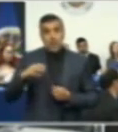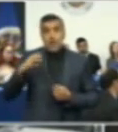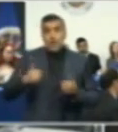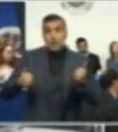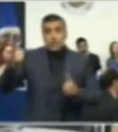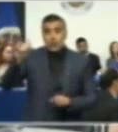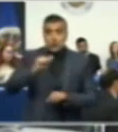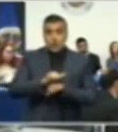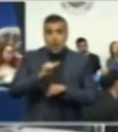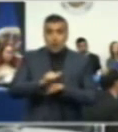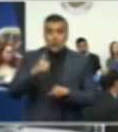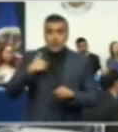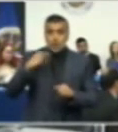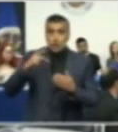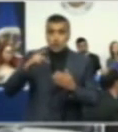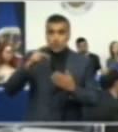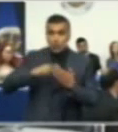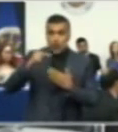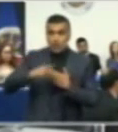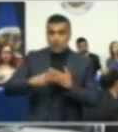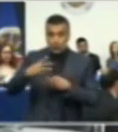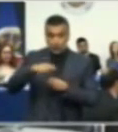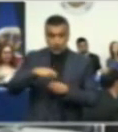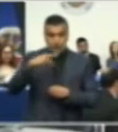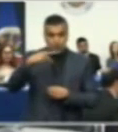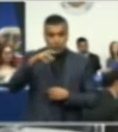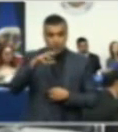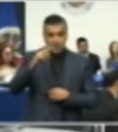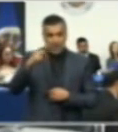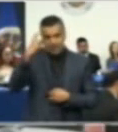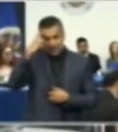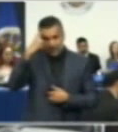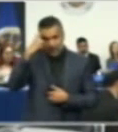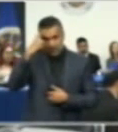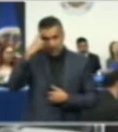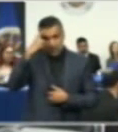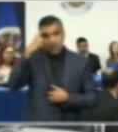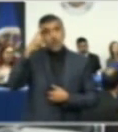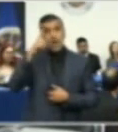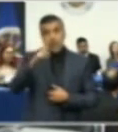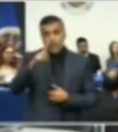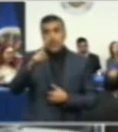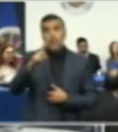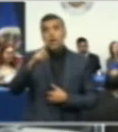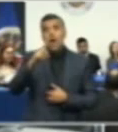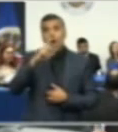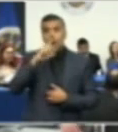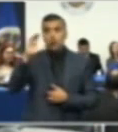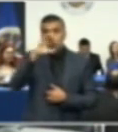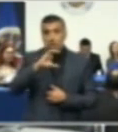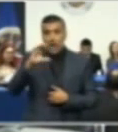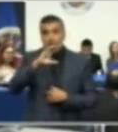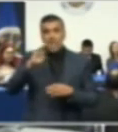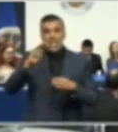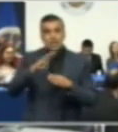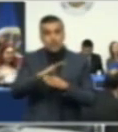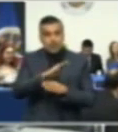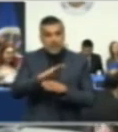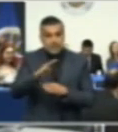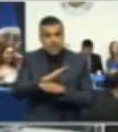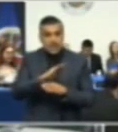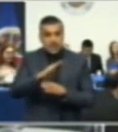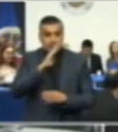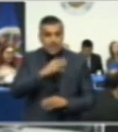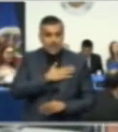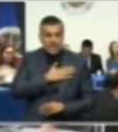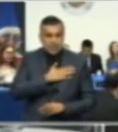Ministerio de Trabajo, que ha tenido un programa de inclusión de personas con discapacidad mental, ha ido incluso a buscar a empresas que